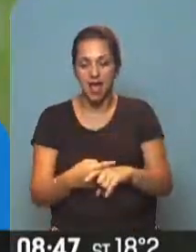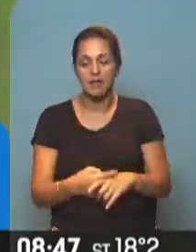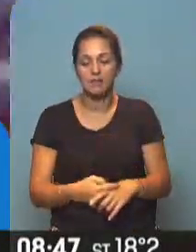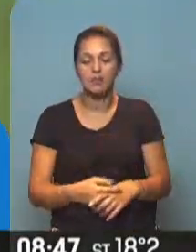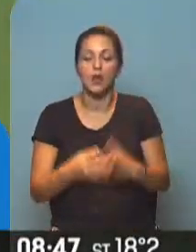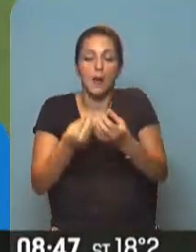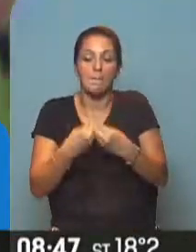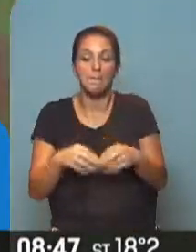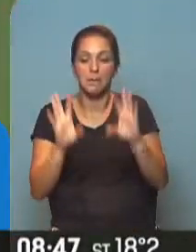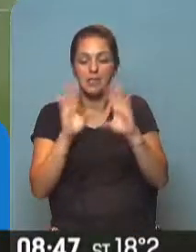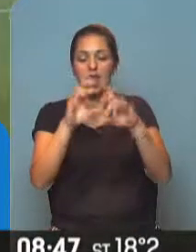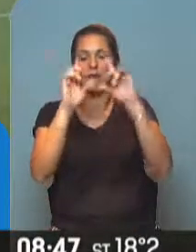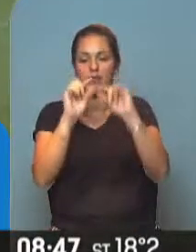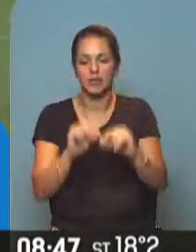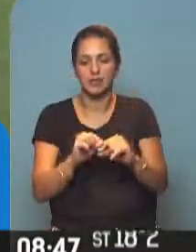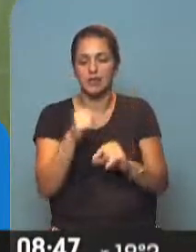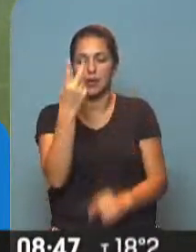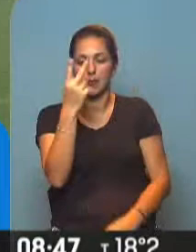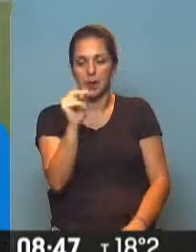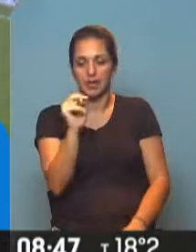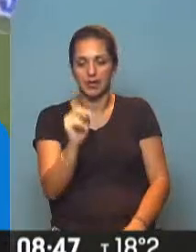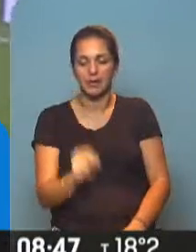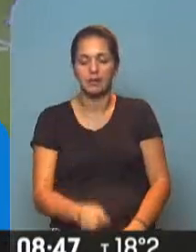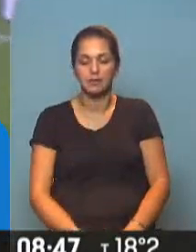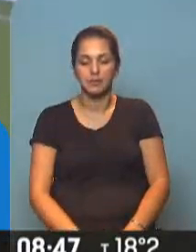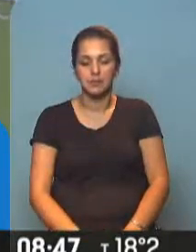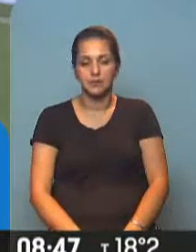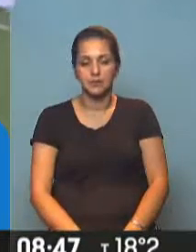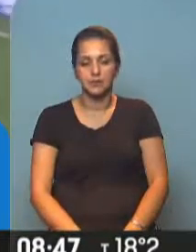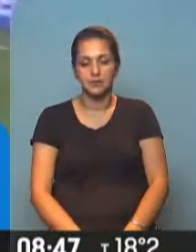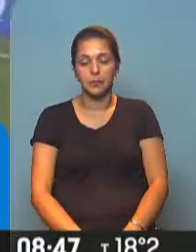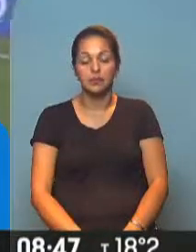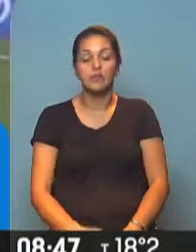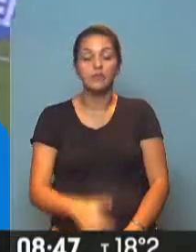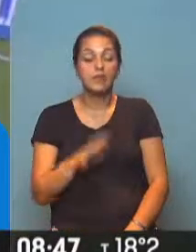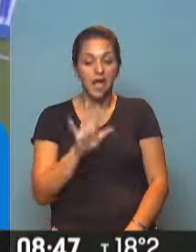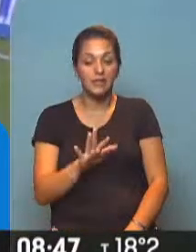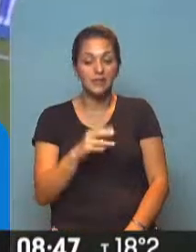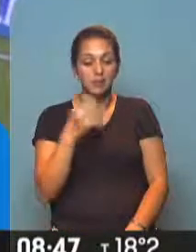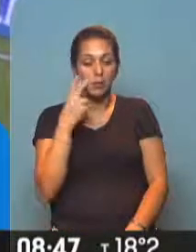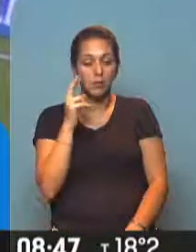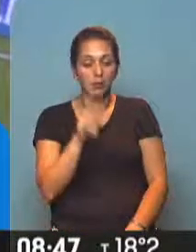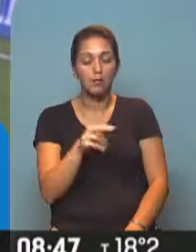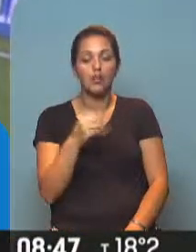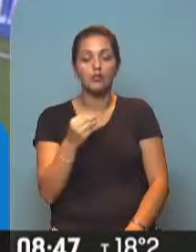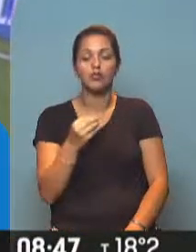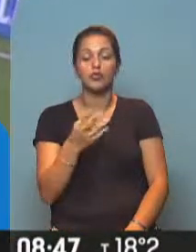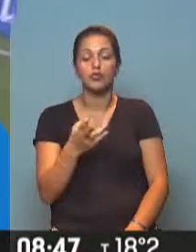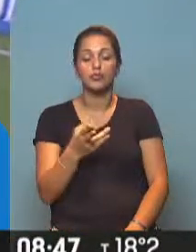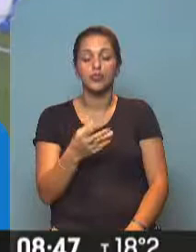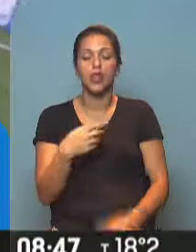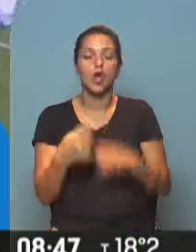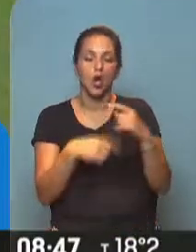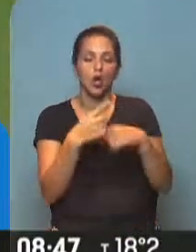el arranque de la fecha 20. De esta manera, además,